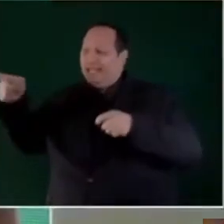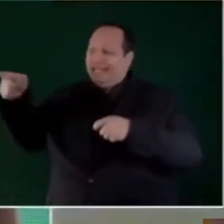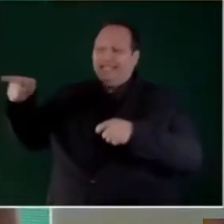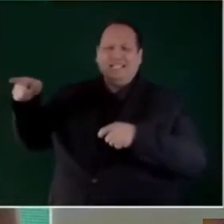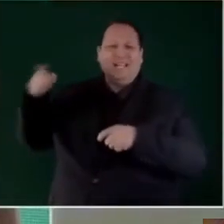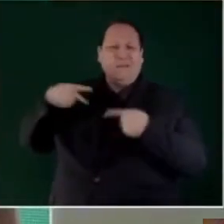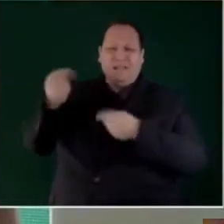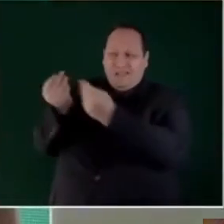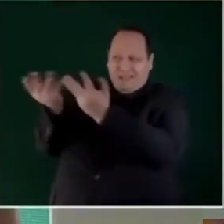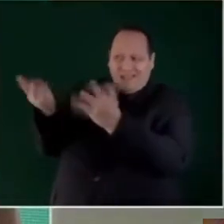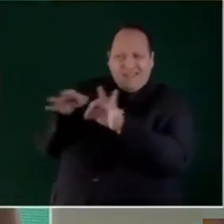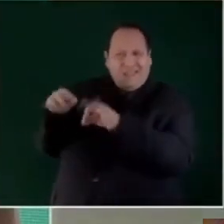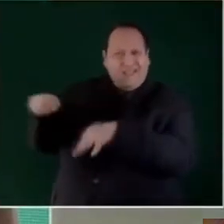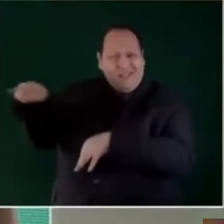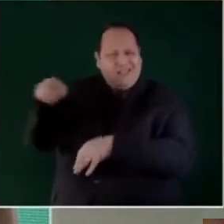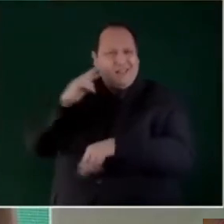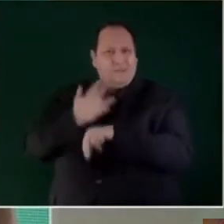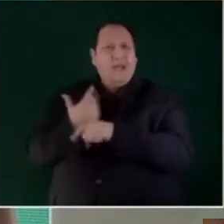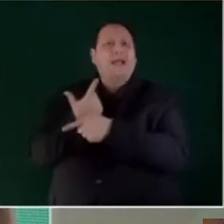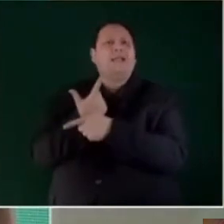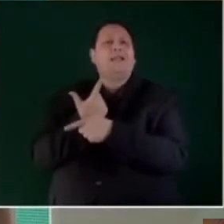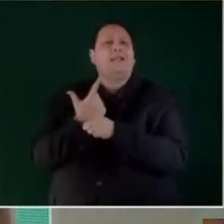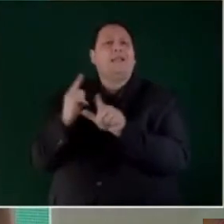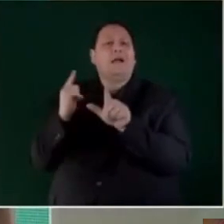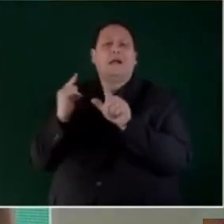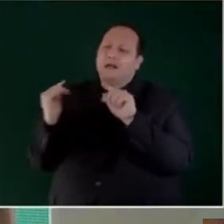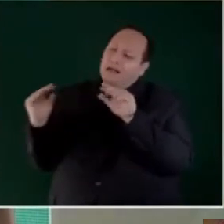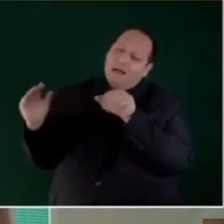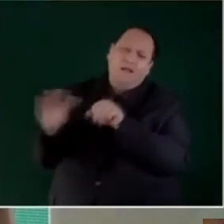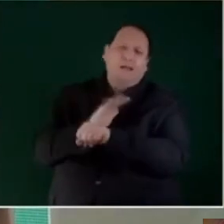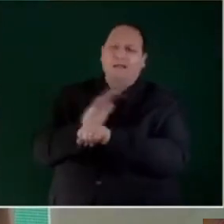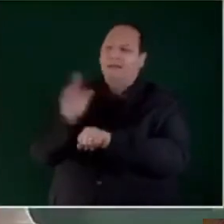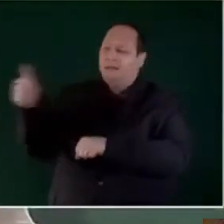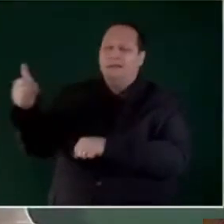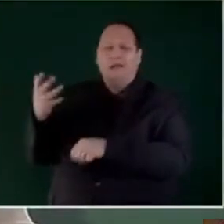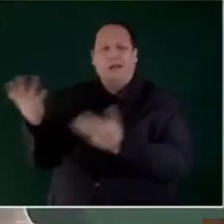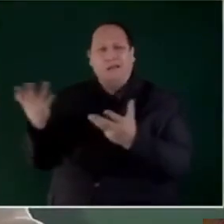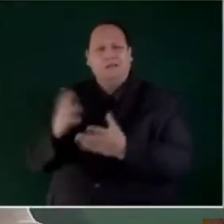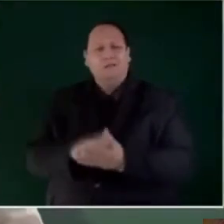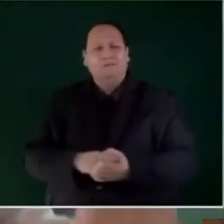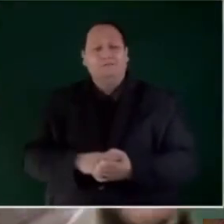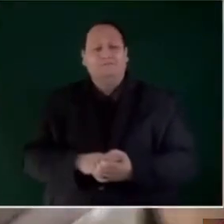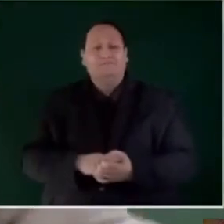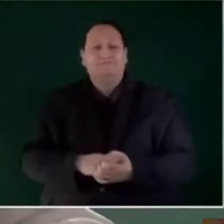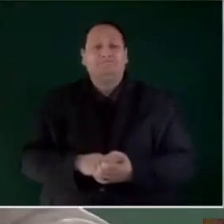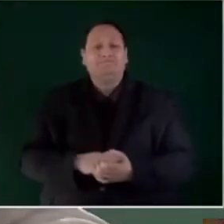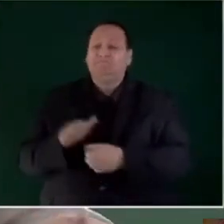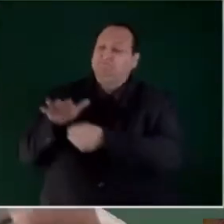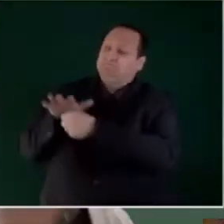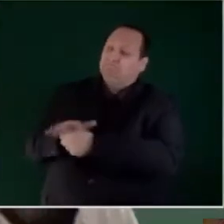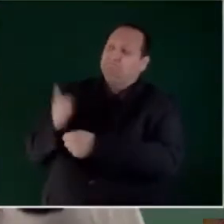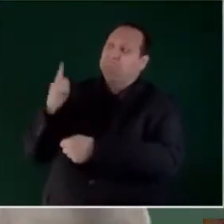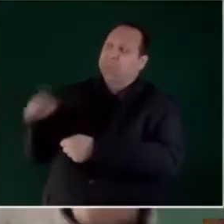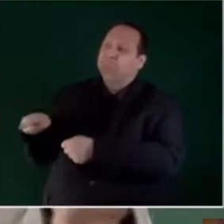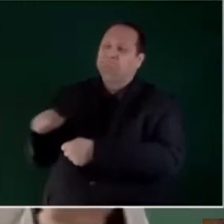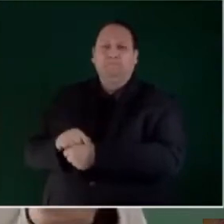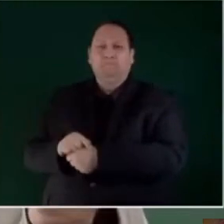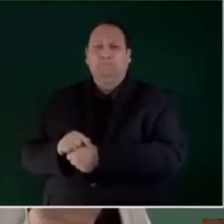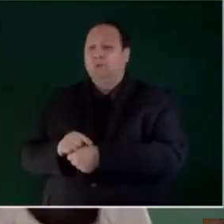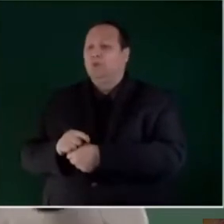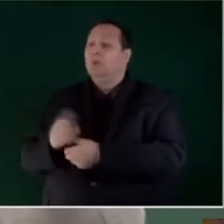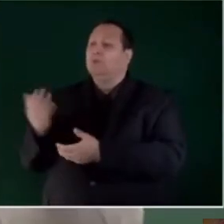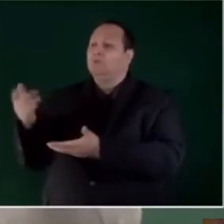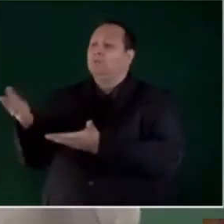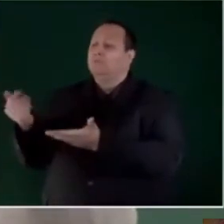con absoluta libertad. sin presiones, sin entrega